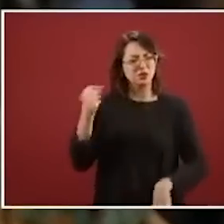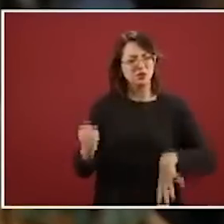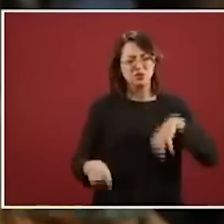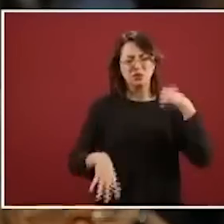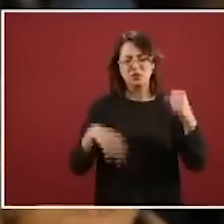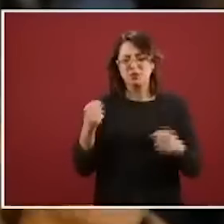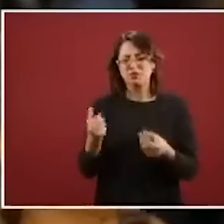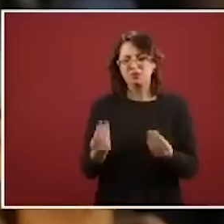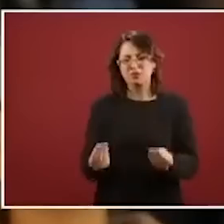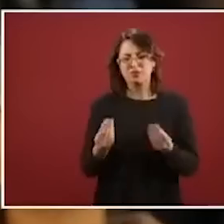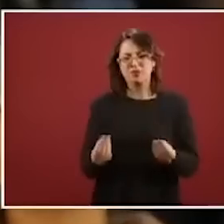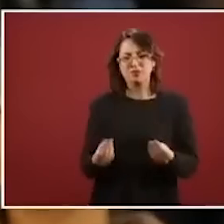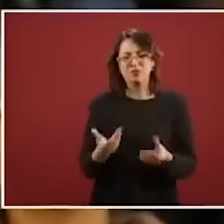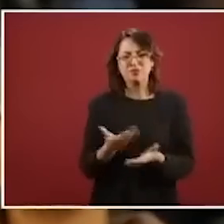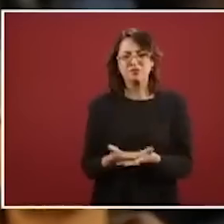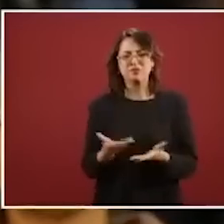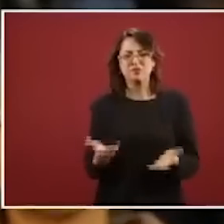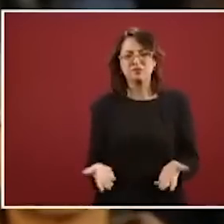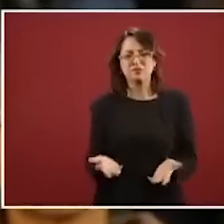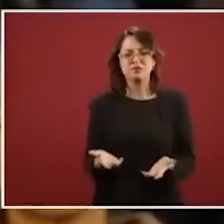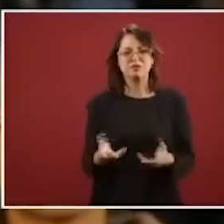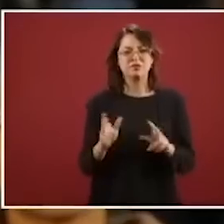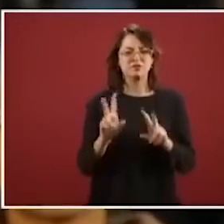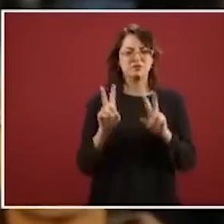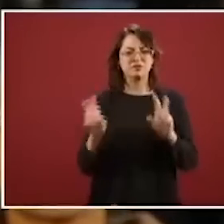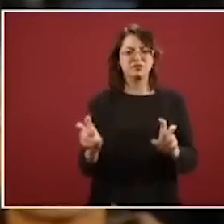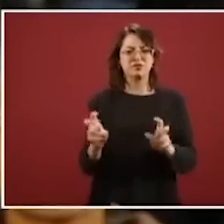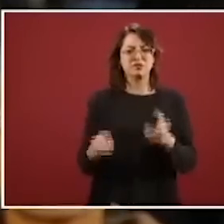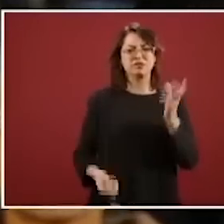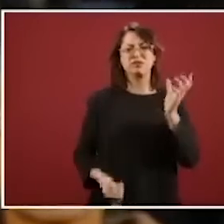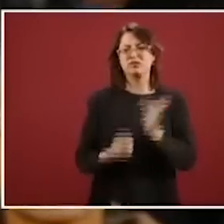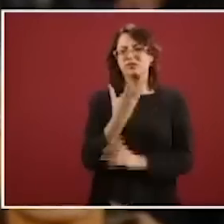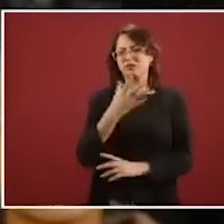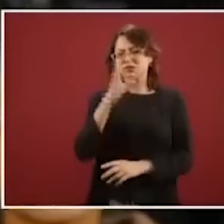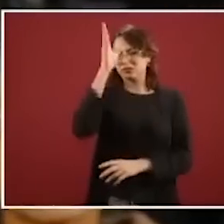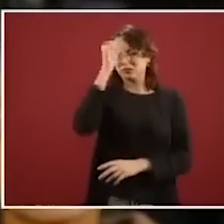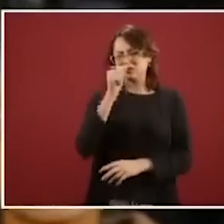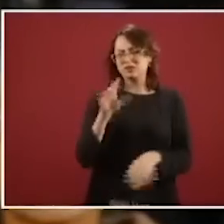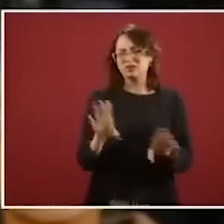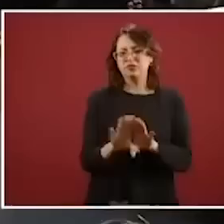terriblemente del territorio. ¿Cómo está la relación de la minería en este nuevo tratado con respecto al anterior?